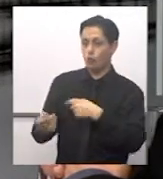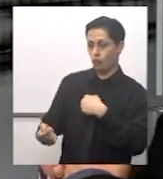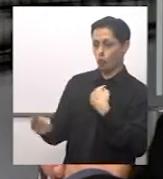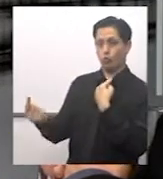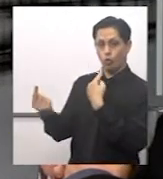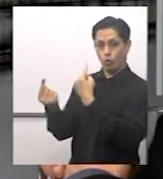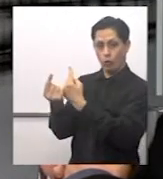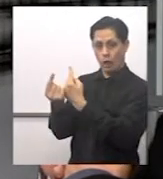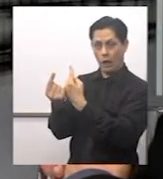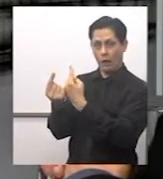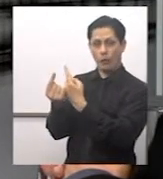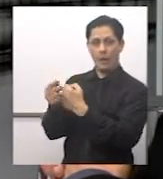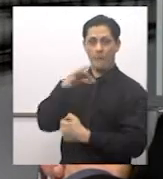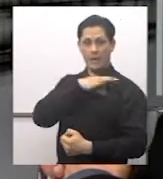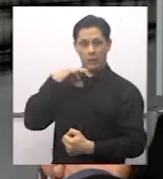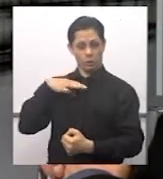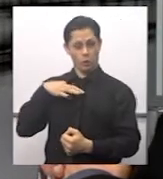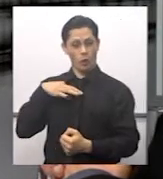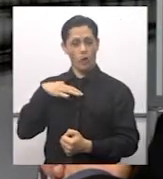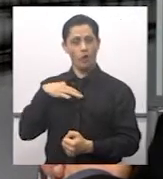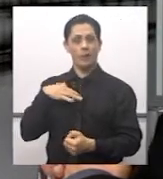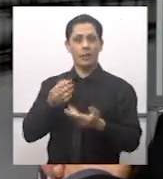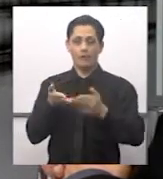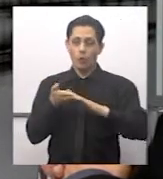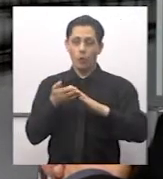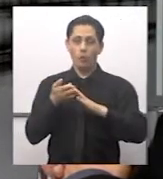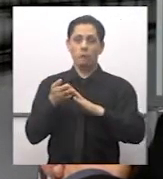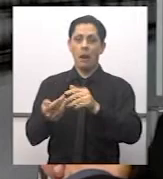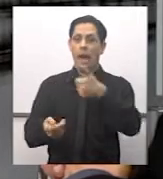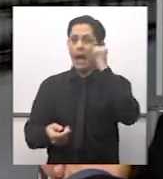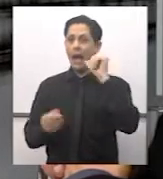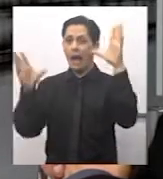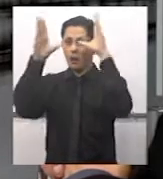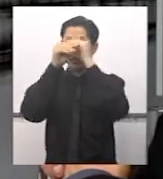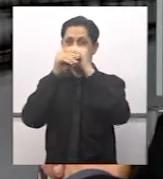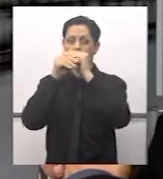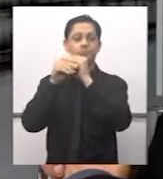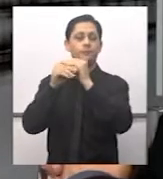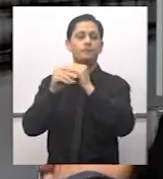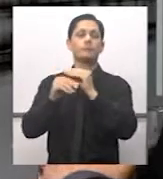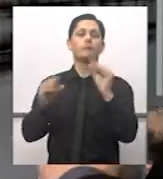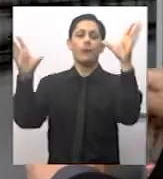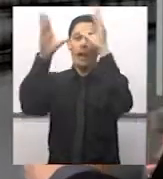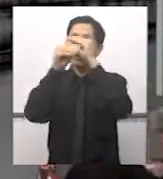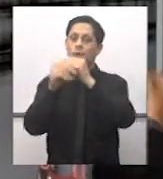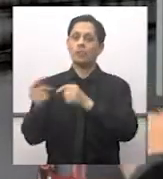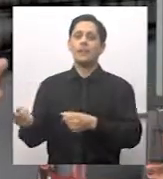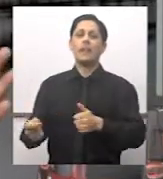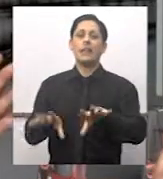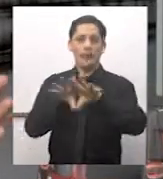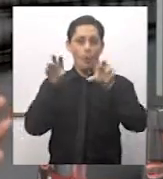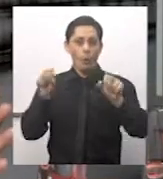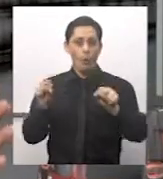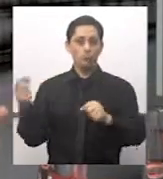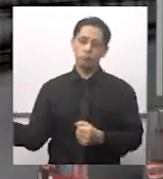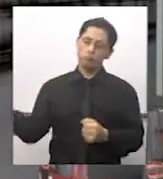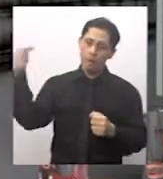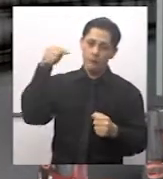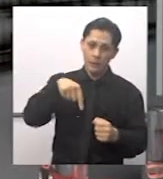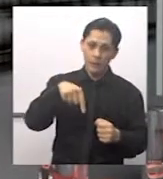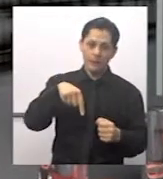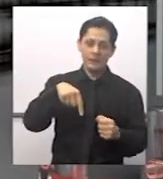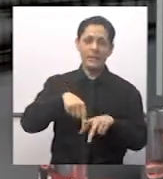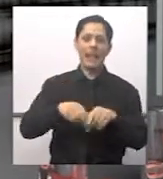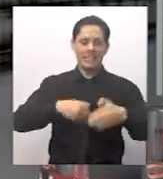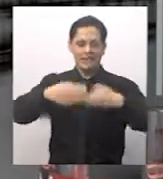de Ministros que gentilmente me invitaron, y quedamos de la próxima semana a venir y acelerar el tema. Pero 8 años, el Gustavo